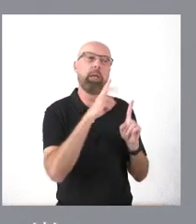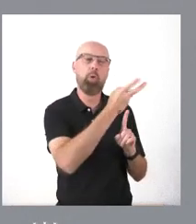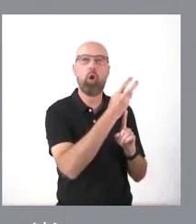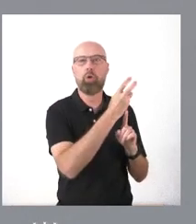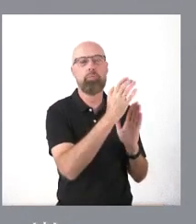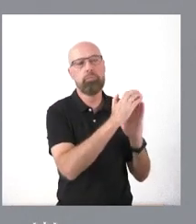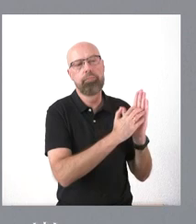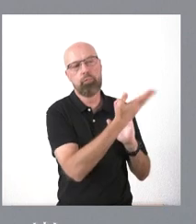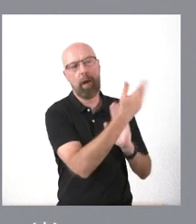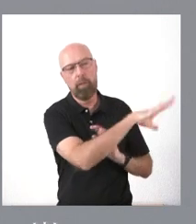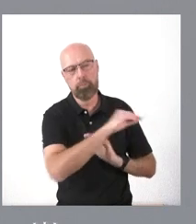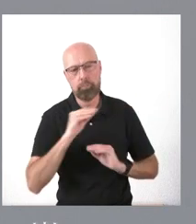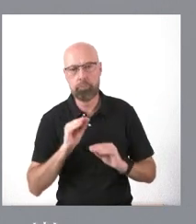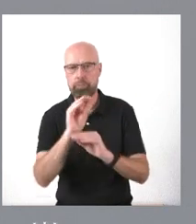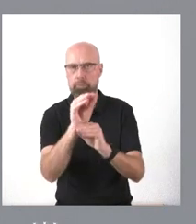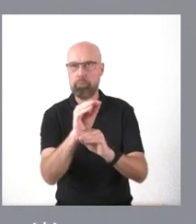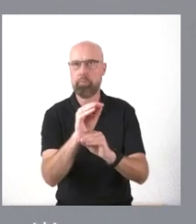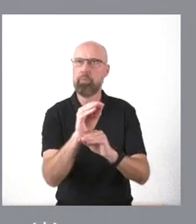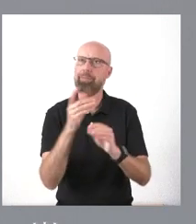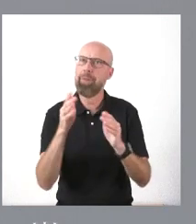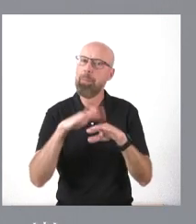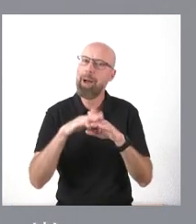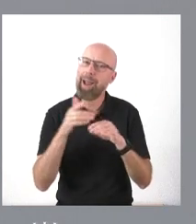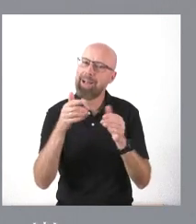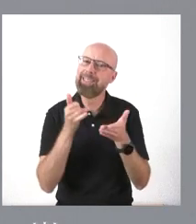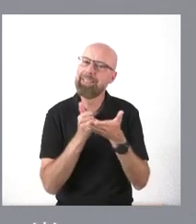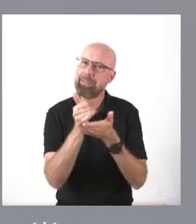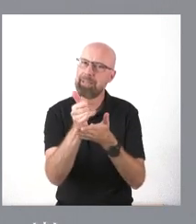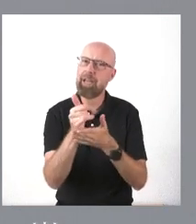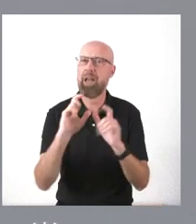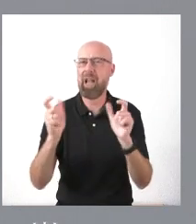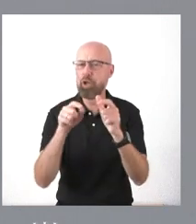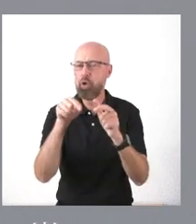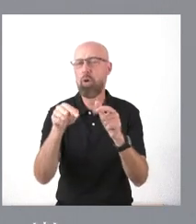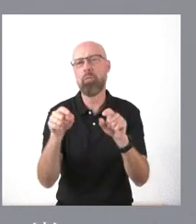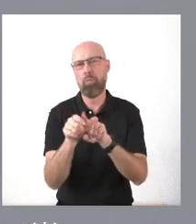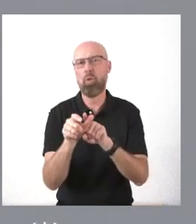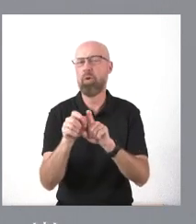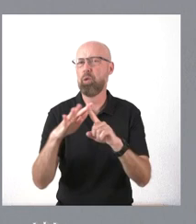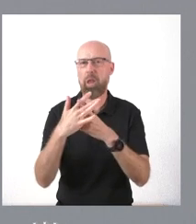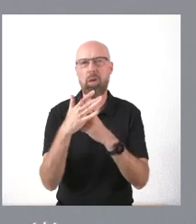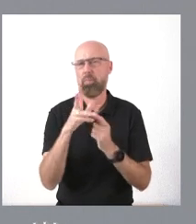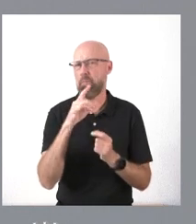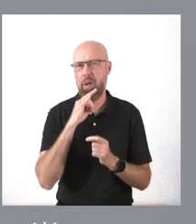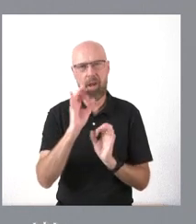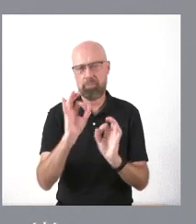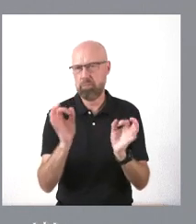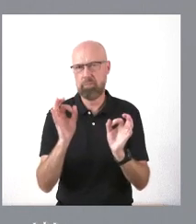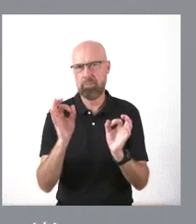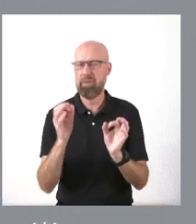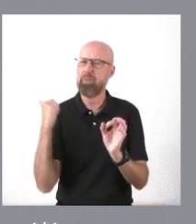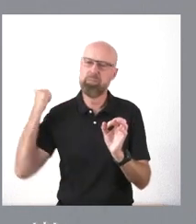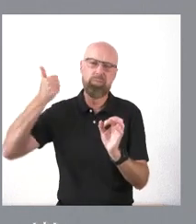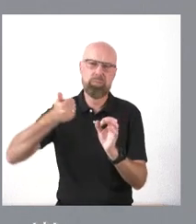y también un esfuerzo de concentrar en un sector que somos muy conscientes que lo están pasando mal y que siempre han tenido la ayuda de la junta de Castilla y leones dar esa respuesta